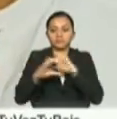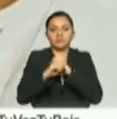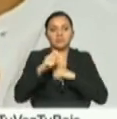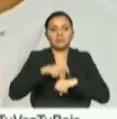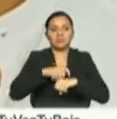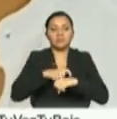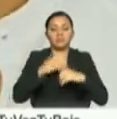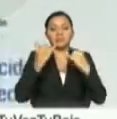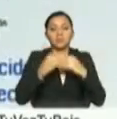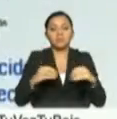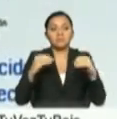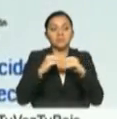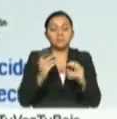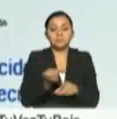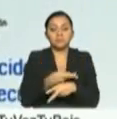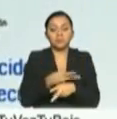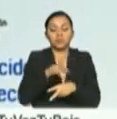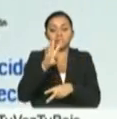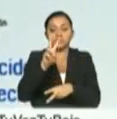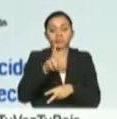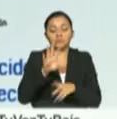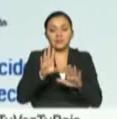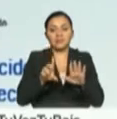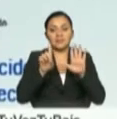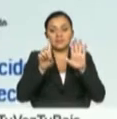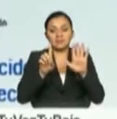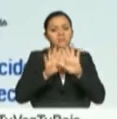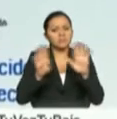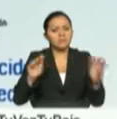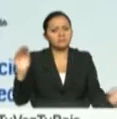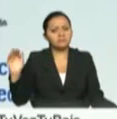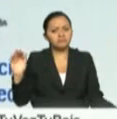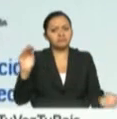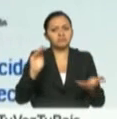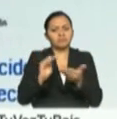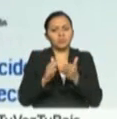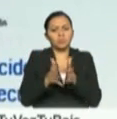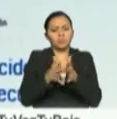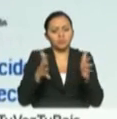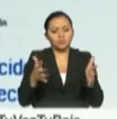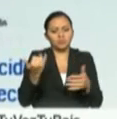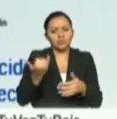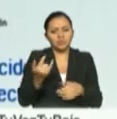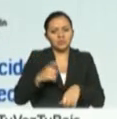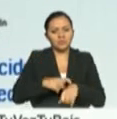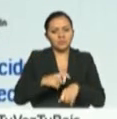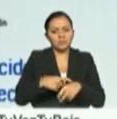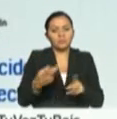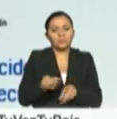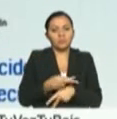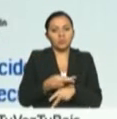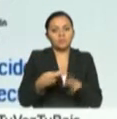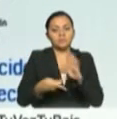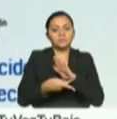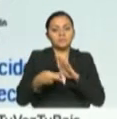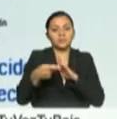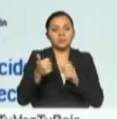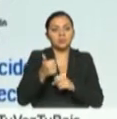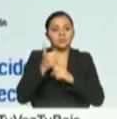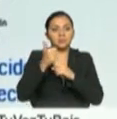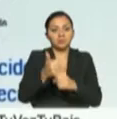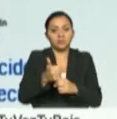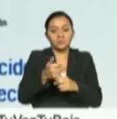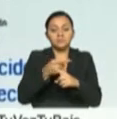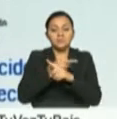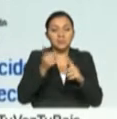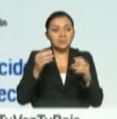rompiendo récord de producción en el 2016, pese a que se redujo grandemente el presupuesto para Petro Amazonas, y en base